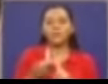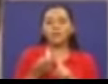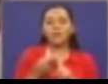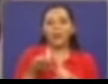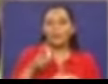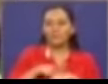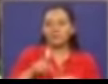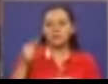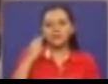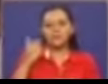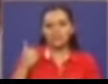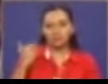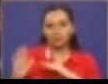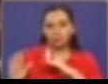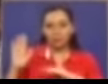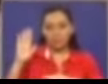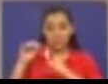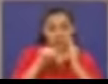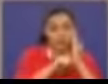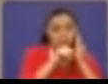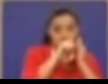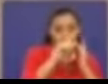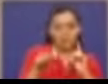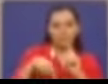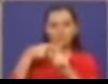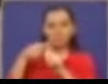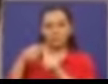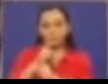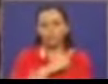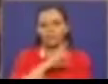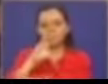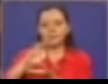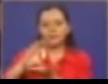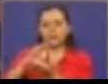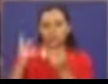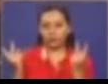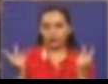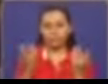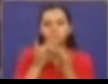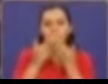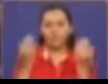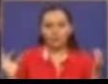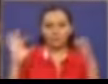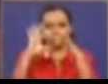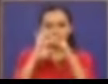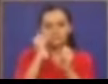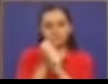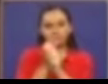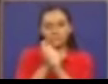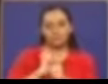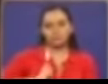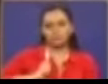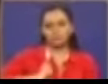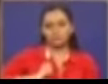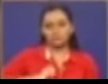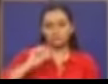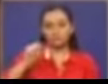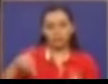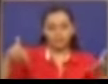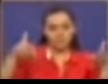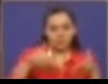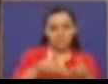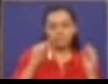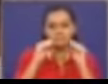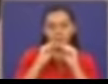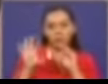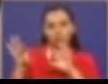que tienen nombramiento tanto en el Ministerio de Salud como en la Universidad Central, lo cual mejora evidentemente la parte salarial, hace atractiva